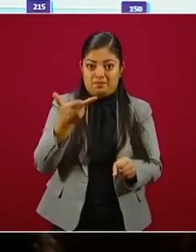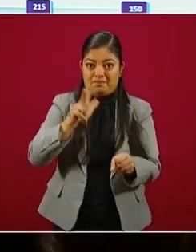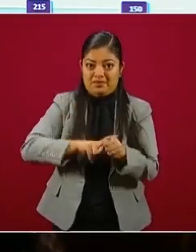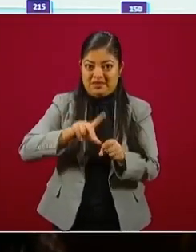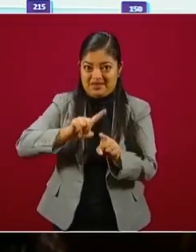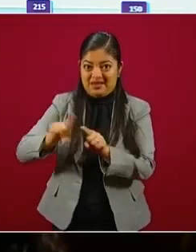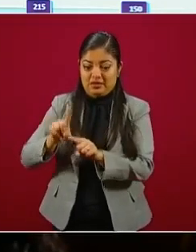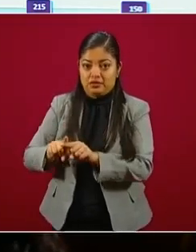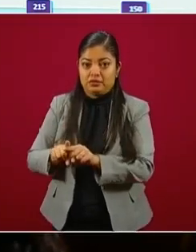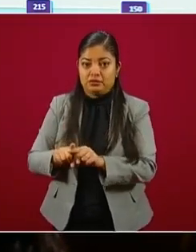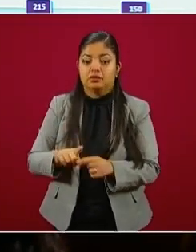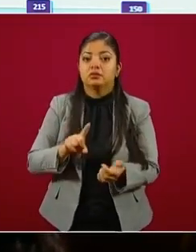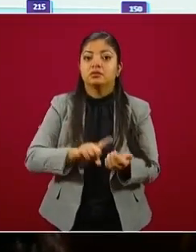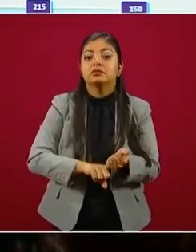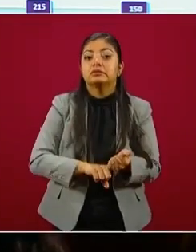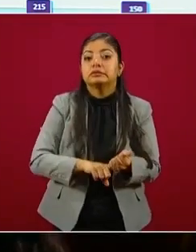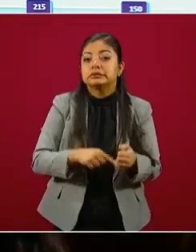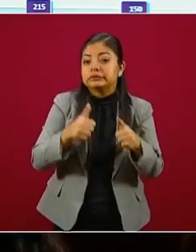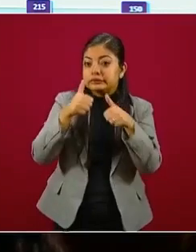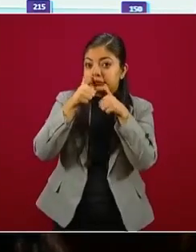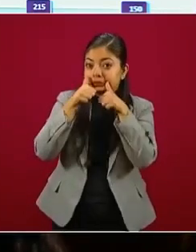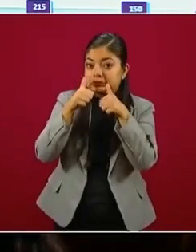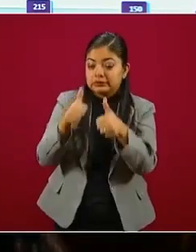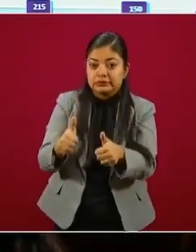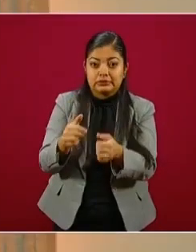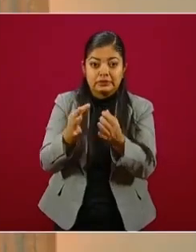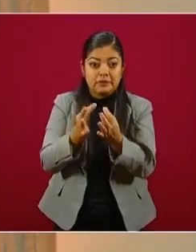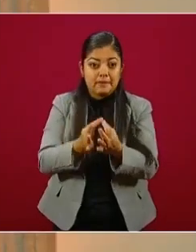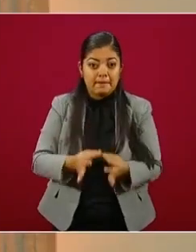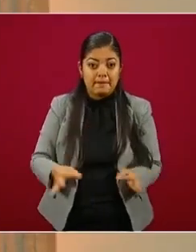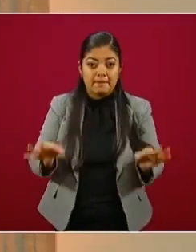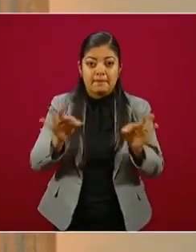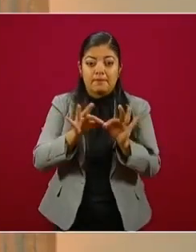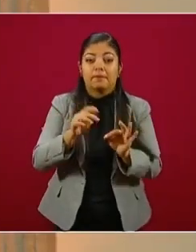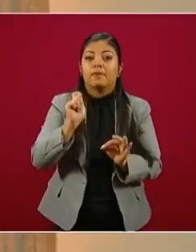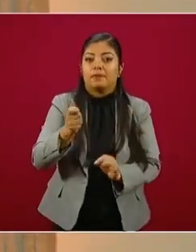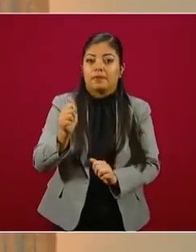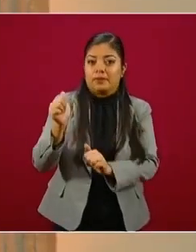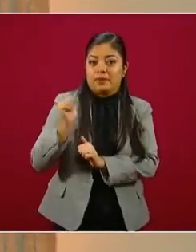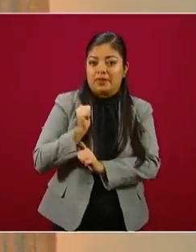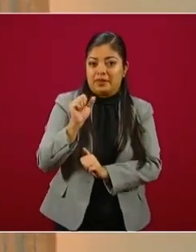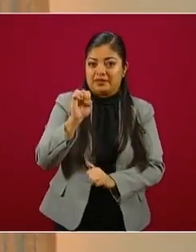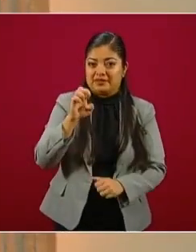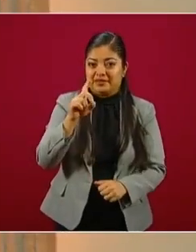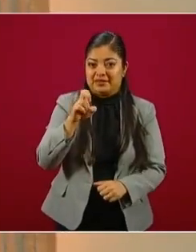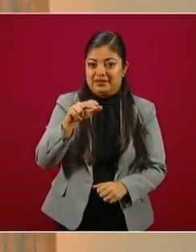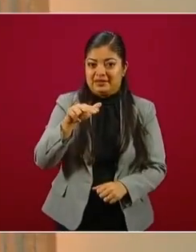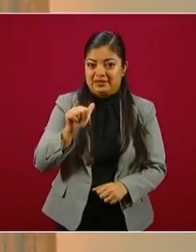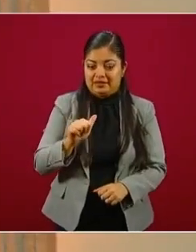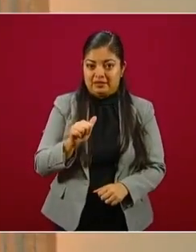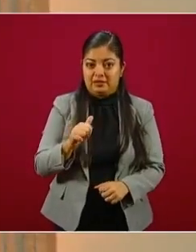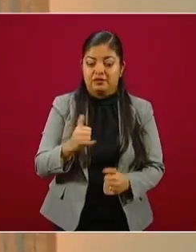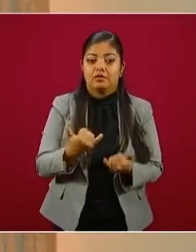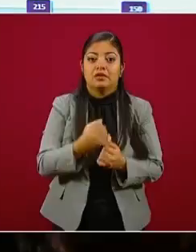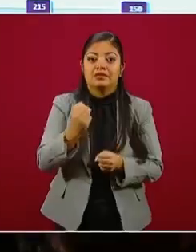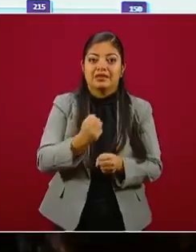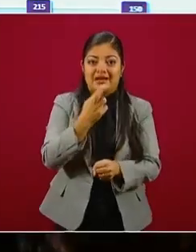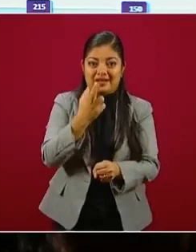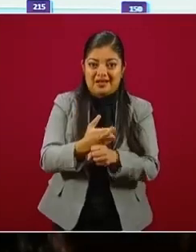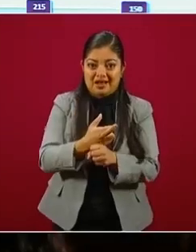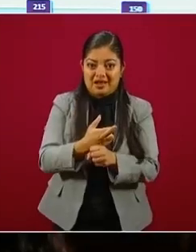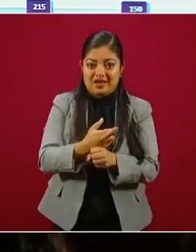y con la atención muy importante de Sedena y de nuestra Secretaría de